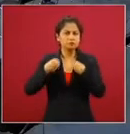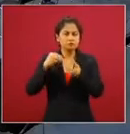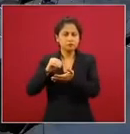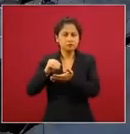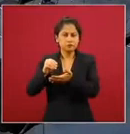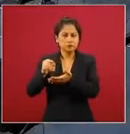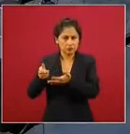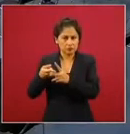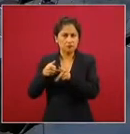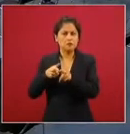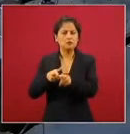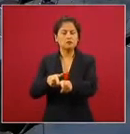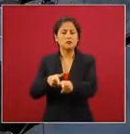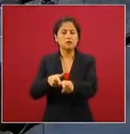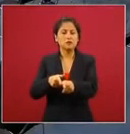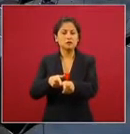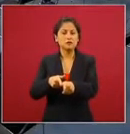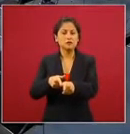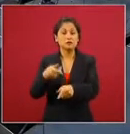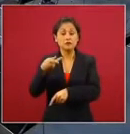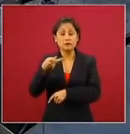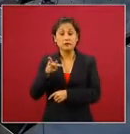Pero ahí